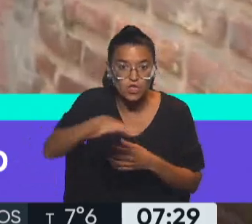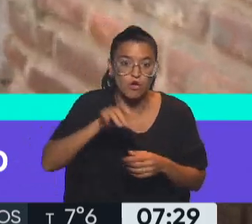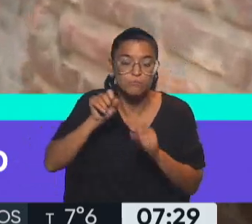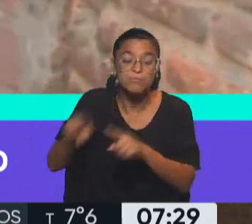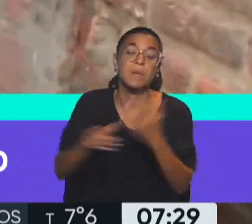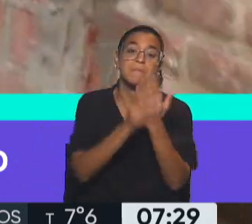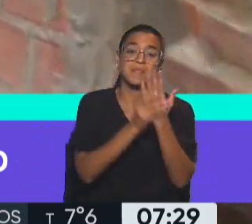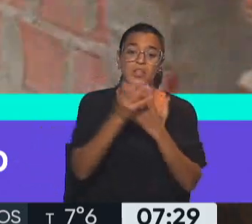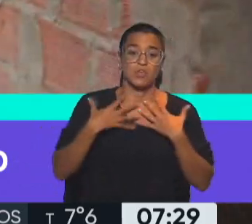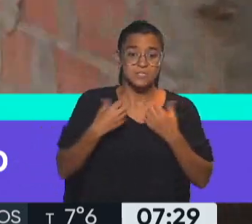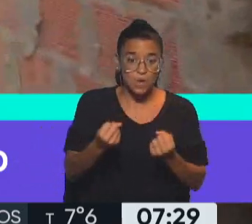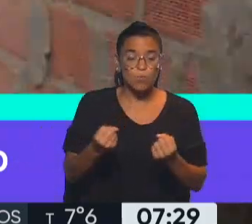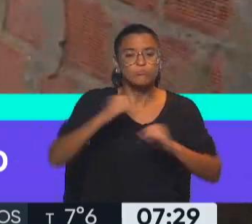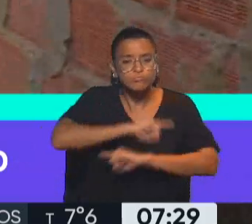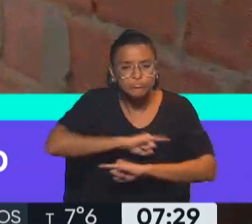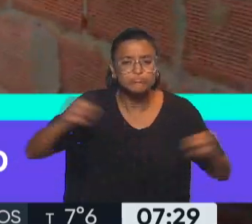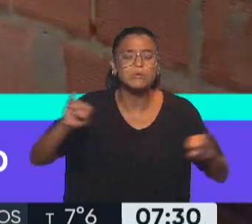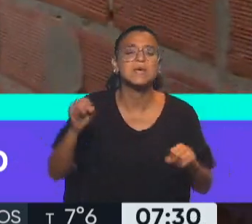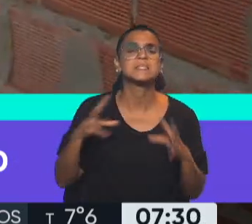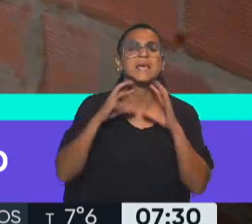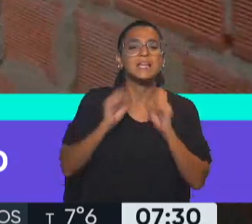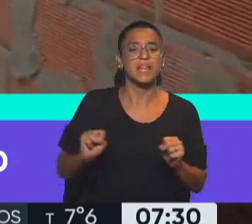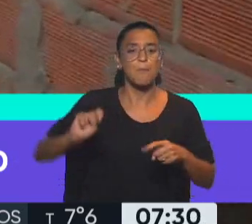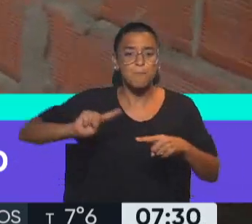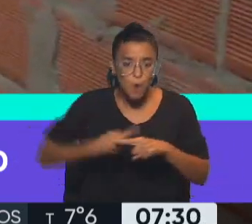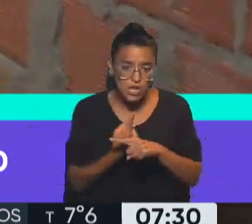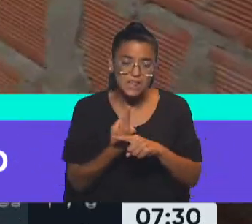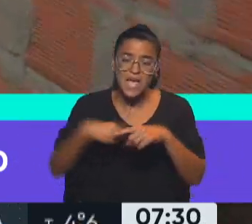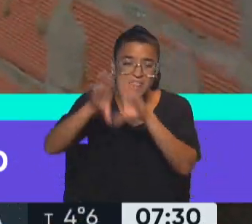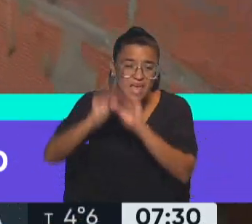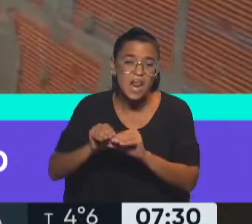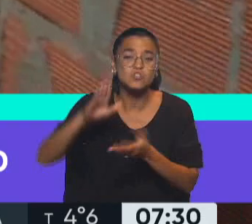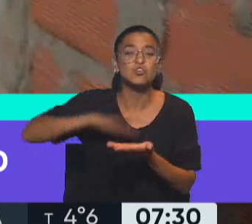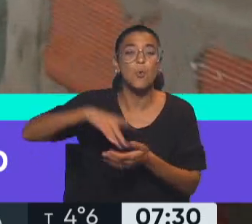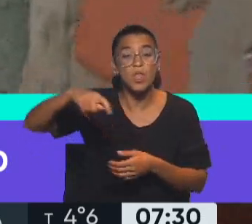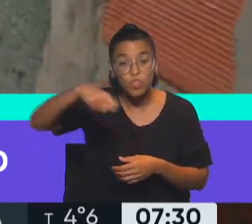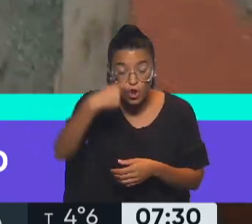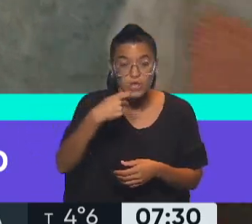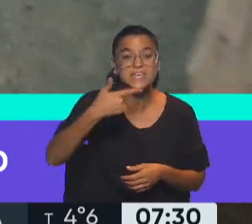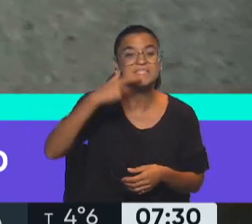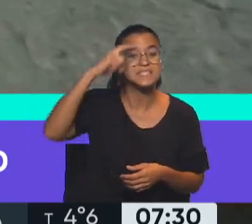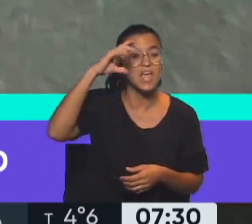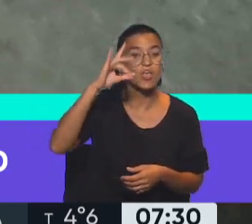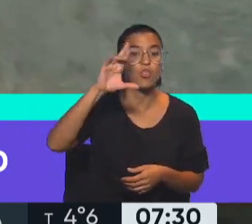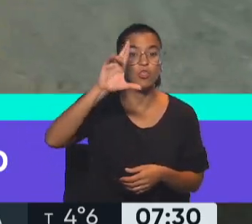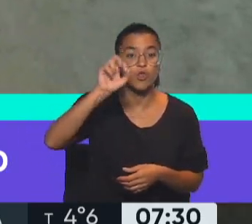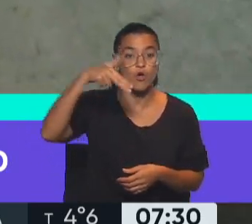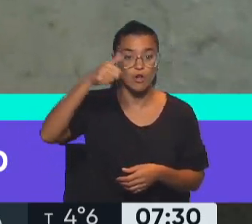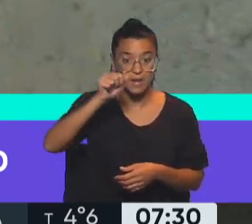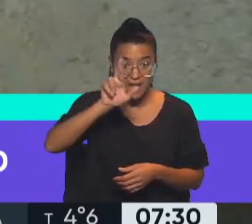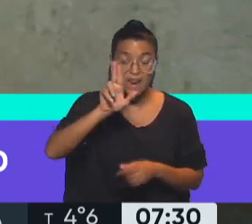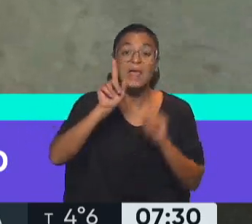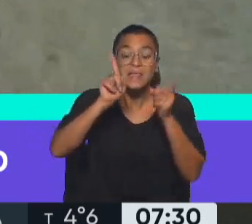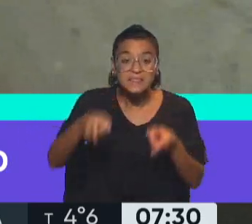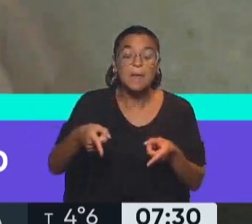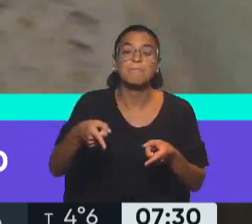el Ministerio de Salud comunicaron que la Secretaría de Políticas Integrales sobre Drogas, Sedronar, dispone también de la